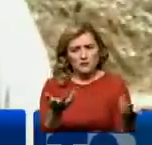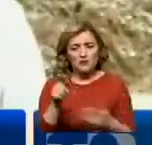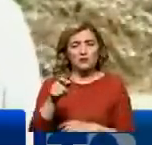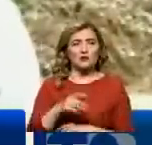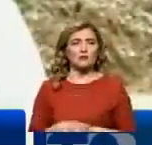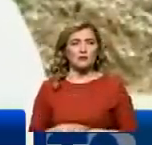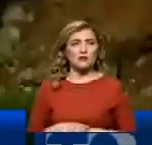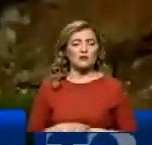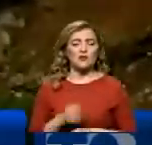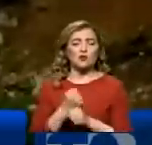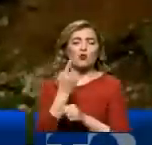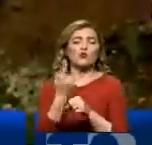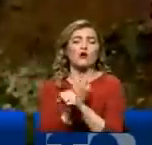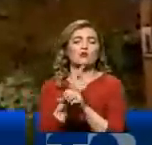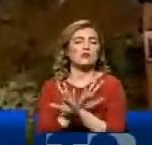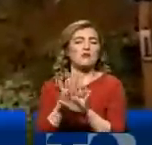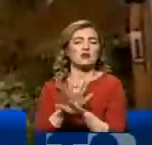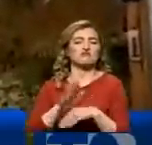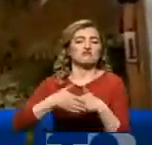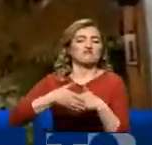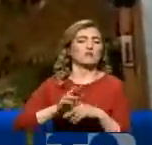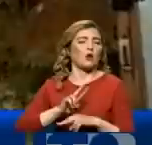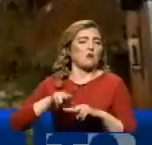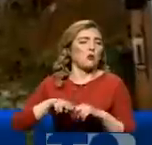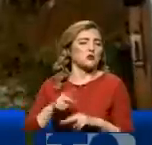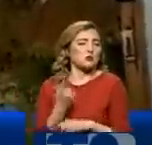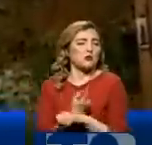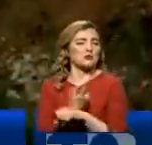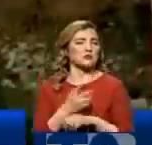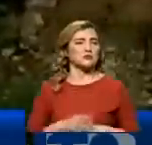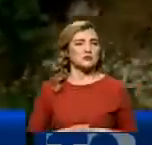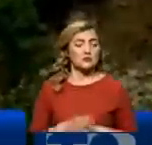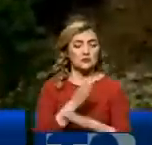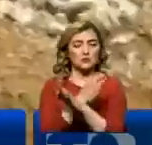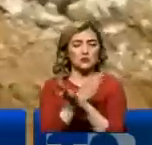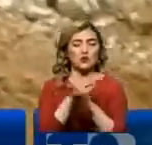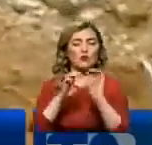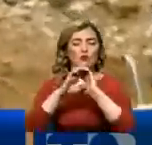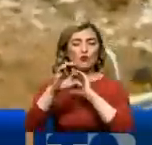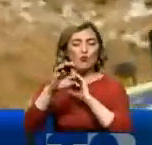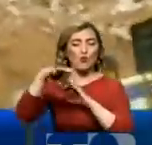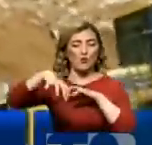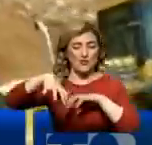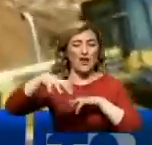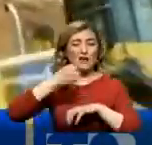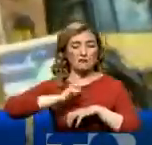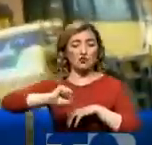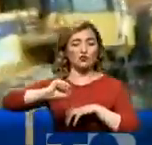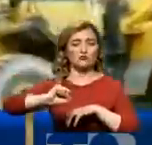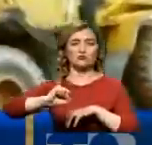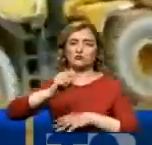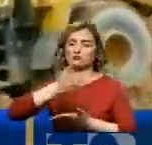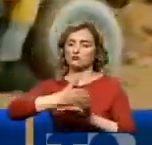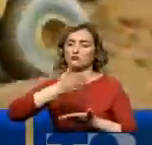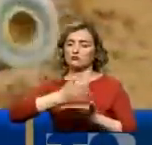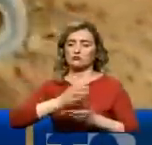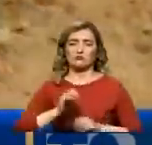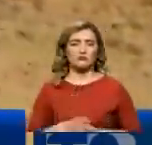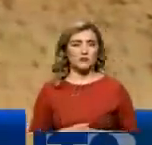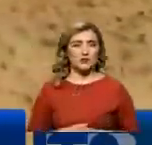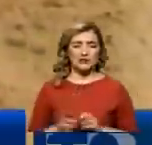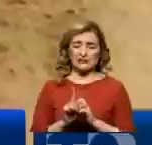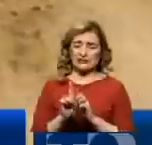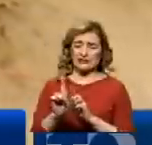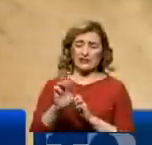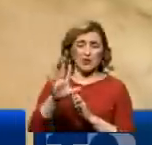máquina más o menos que va a trabajar. Incluso los turnos de las cooperativas interprovinciales están suspendidos. Aún unos 50 metros de la vía